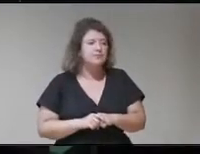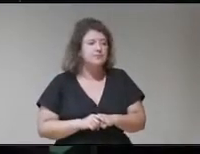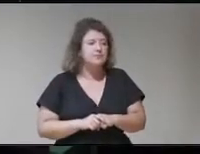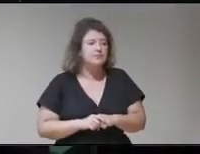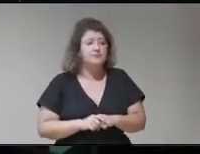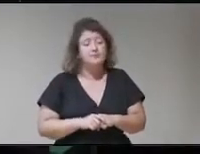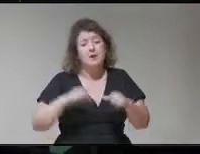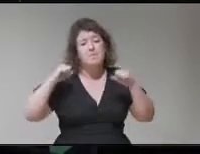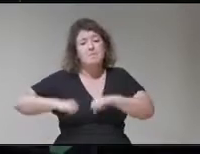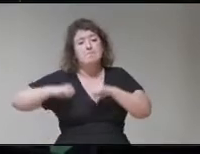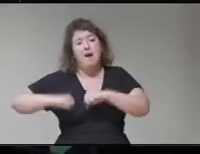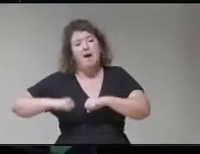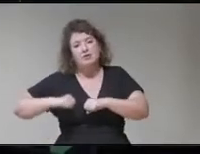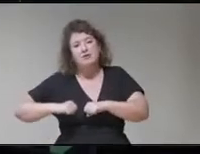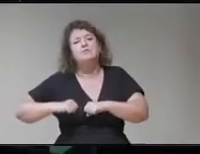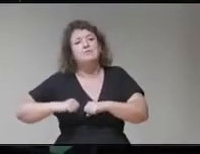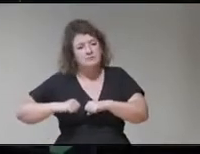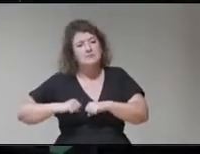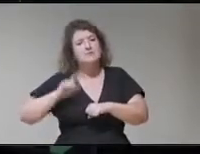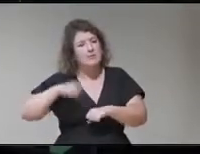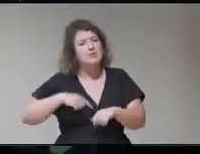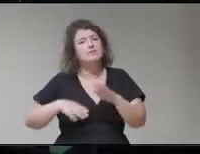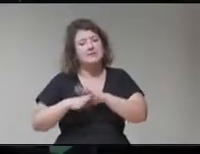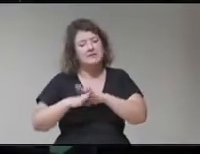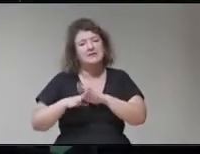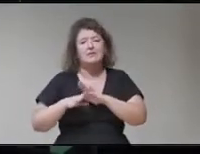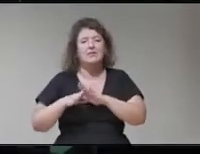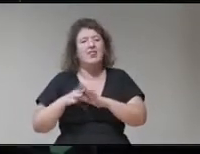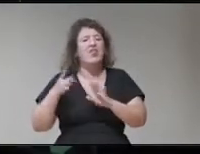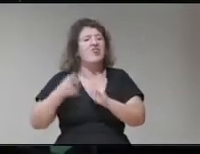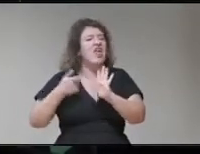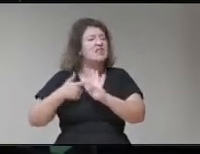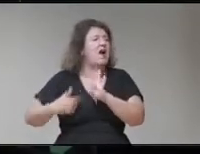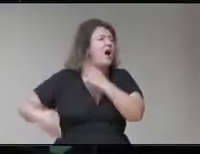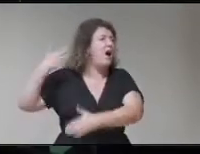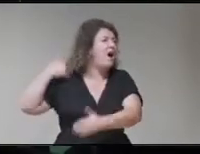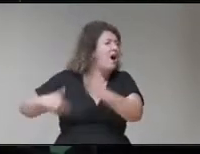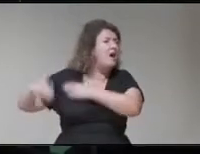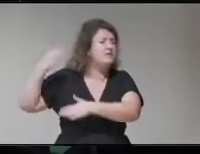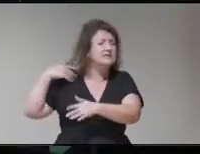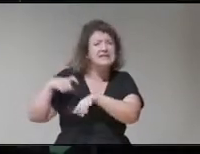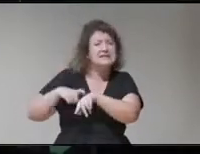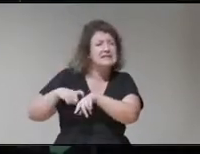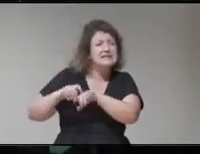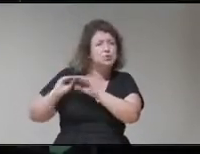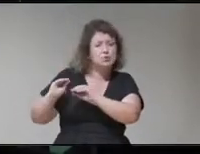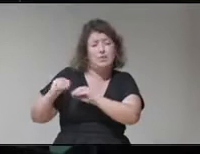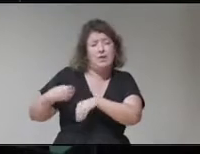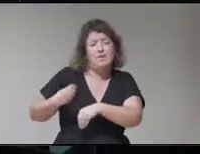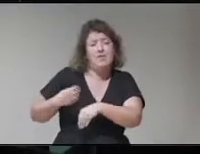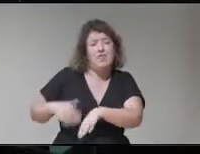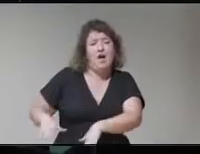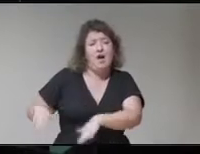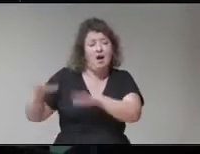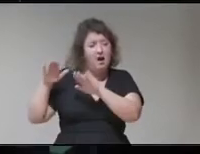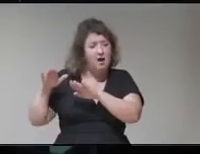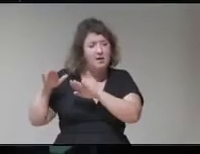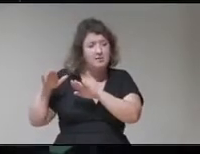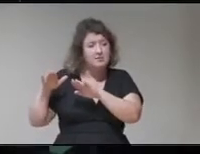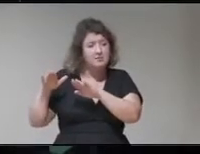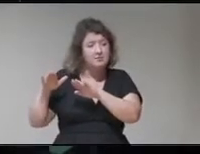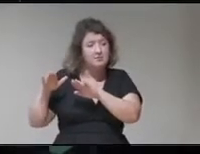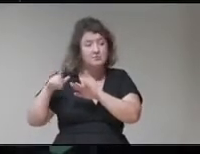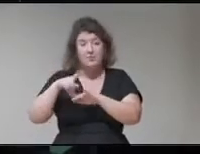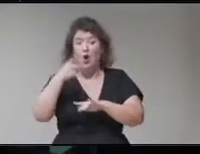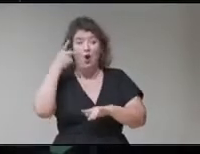los mayores siguen también con aquellas dietas ancestrales típicas de toda su vida. Pero no hay país más